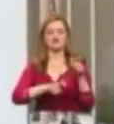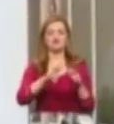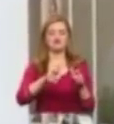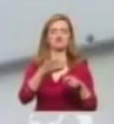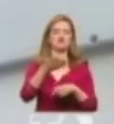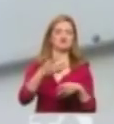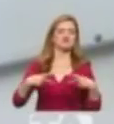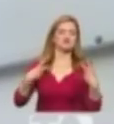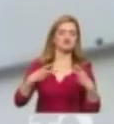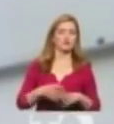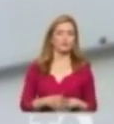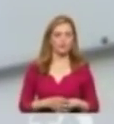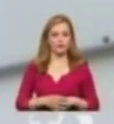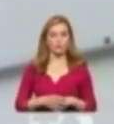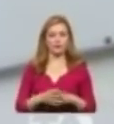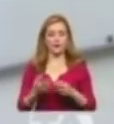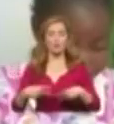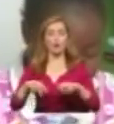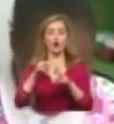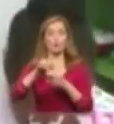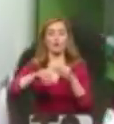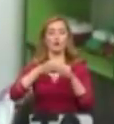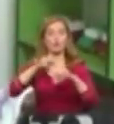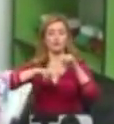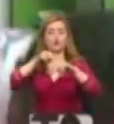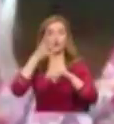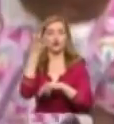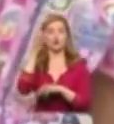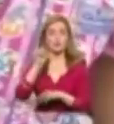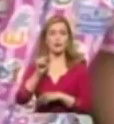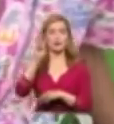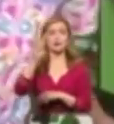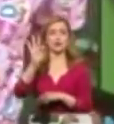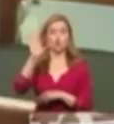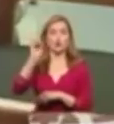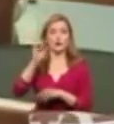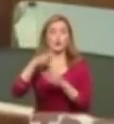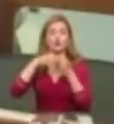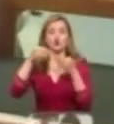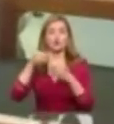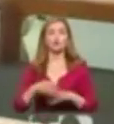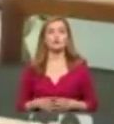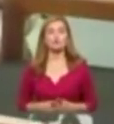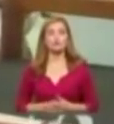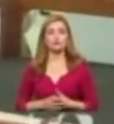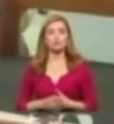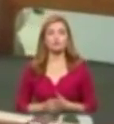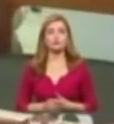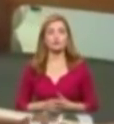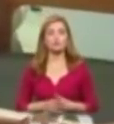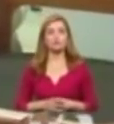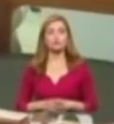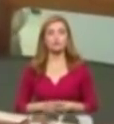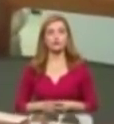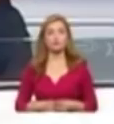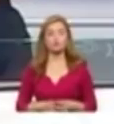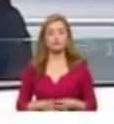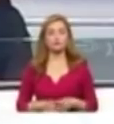la implementación de cada guaguacentro es de 14.690 dólares. Helen Quiñones, 24